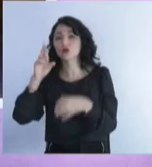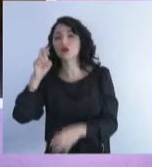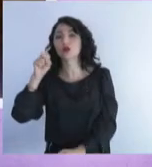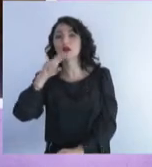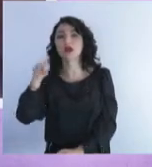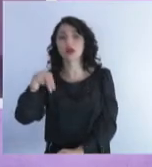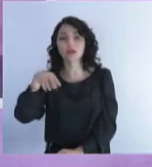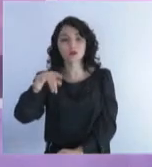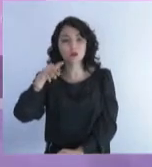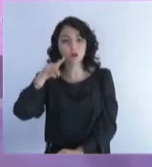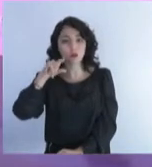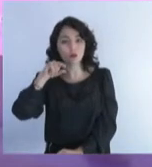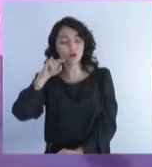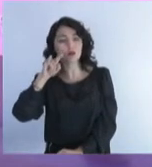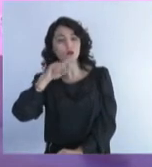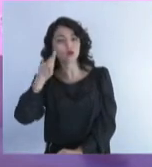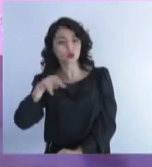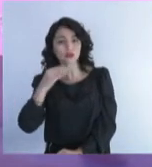y CAP.